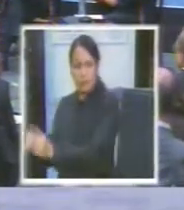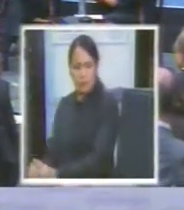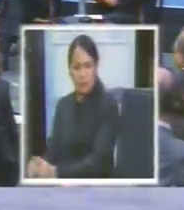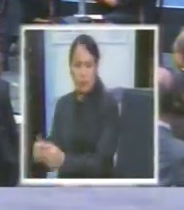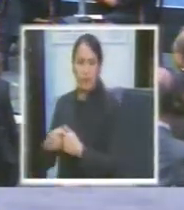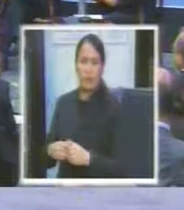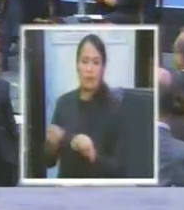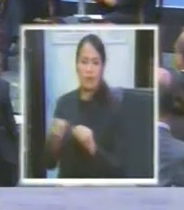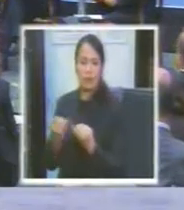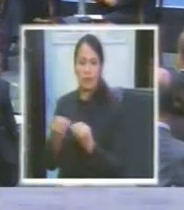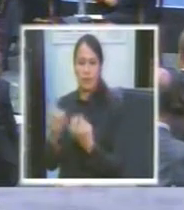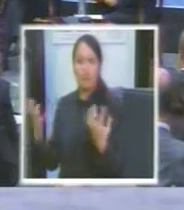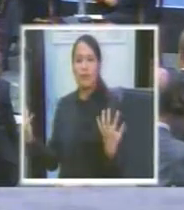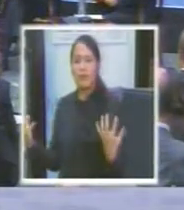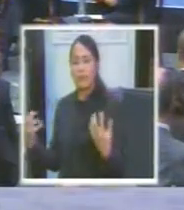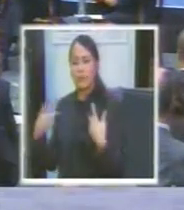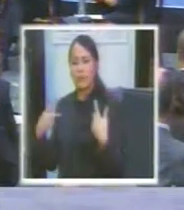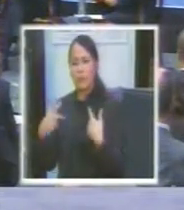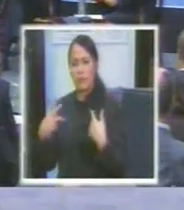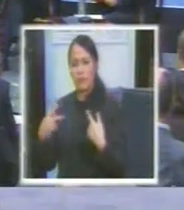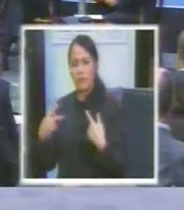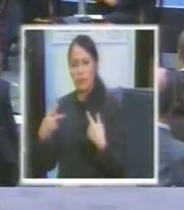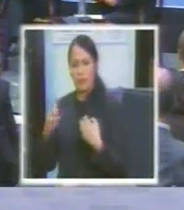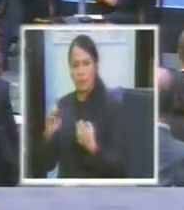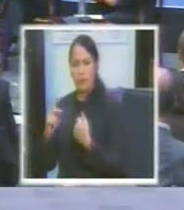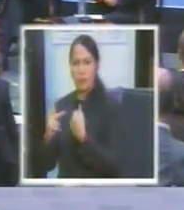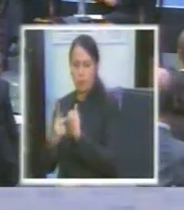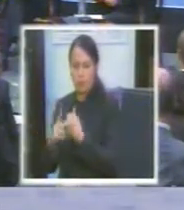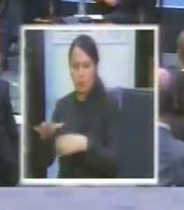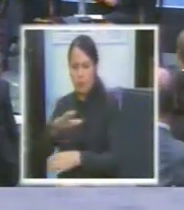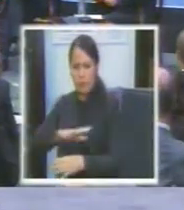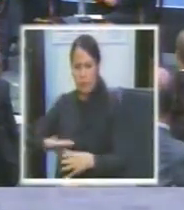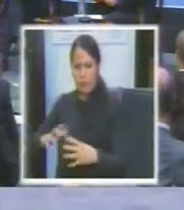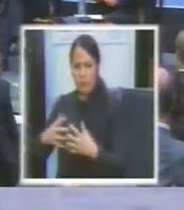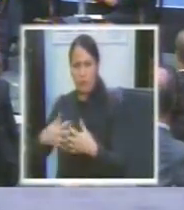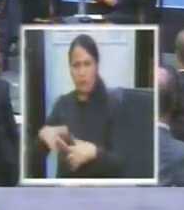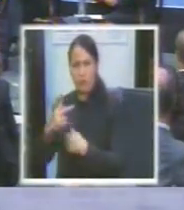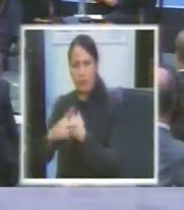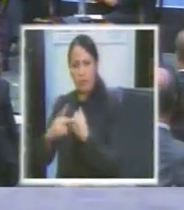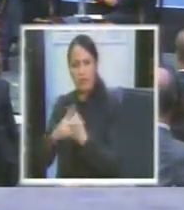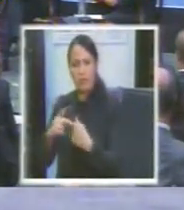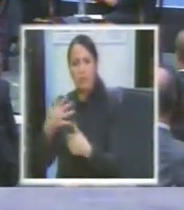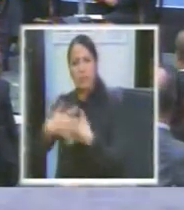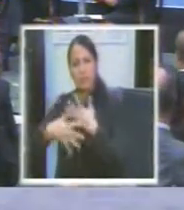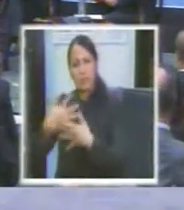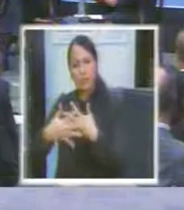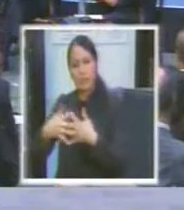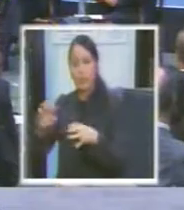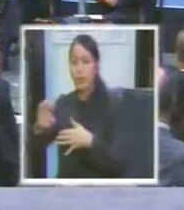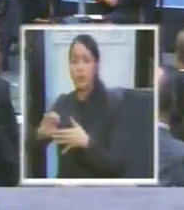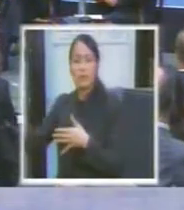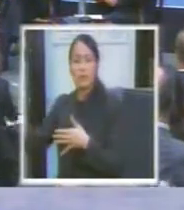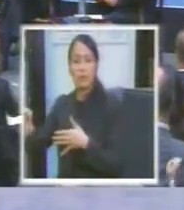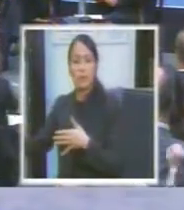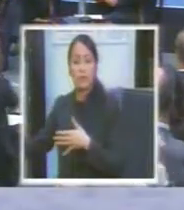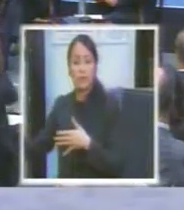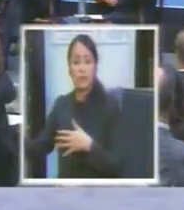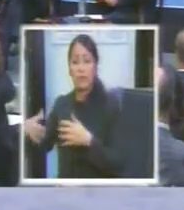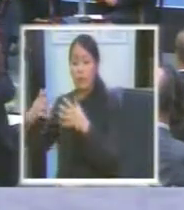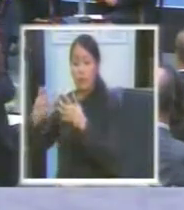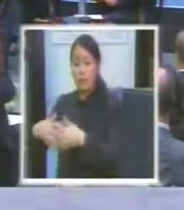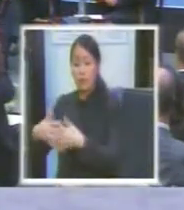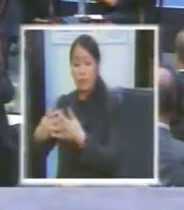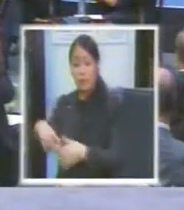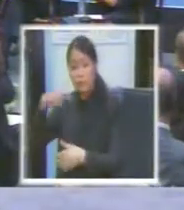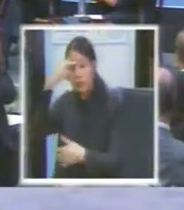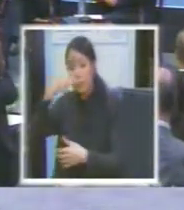integración europeo, que en ese entonces tenía 15 países, pero que estaba expandiéndose hacia el este. Las empresas